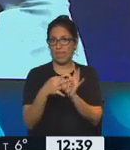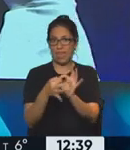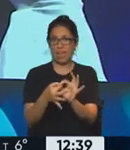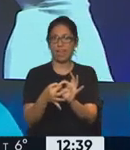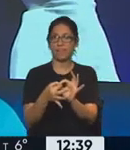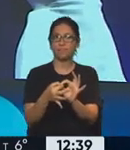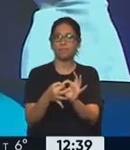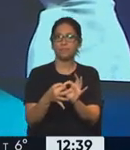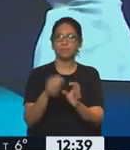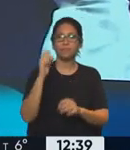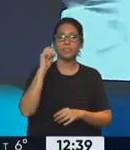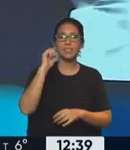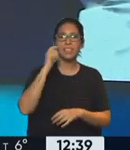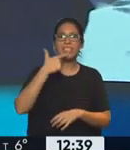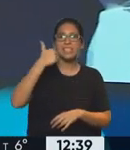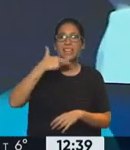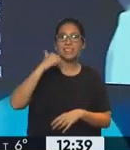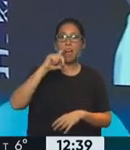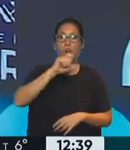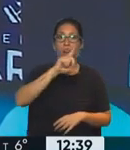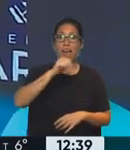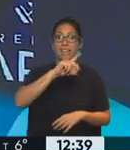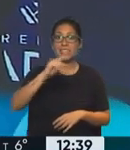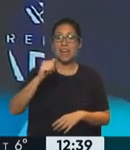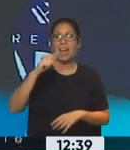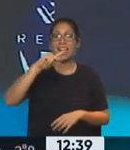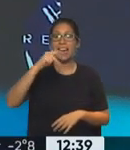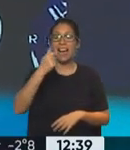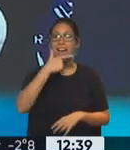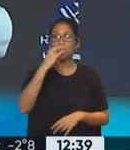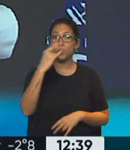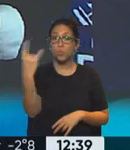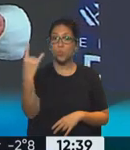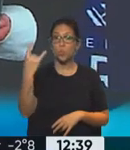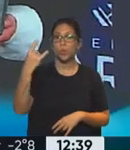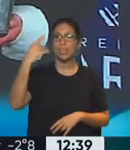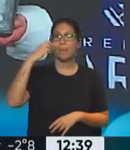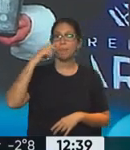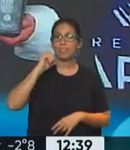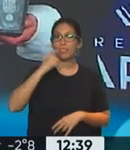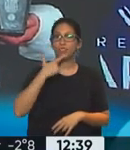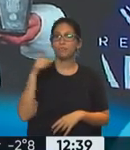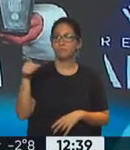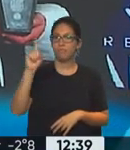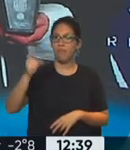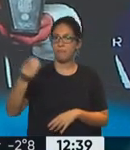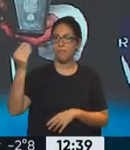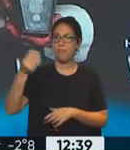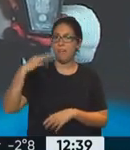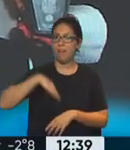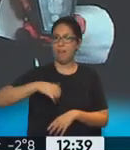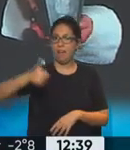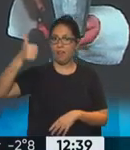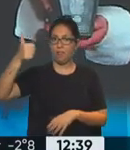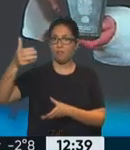lo protagonizaron Gustavo Santaolalla, Casu y Abel Pintos. Y Abel Pintos también se quedó con su Gardel y con